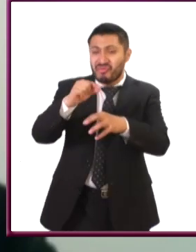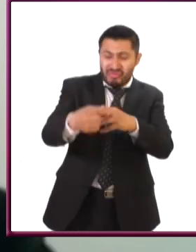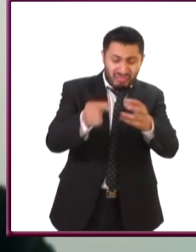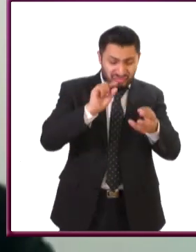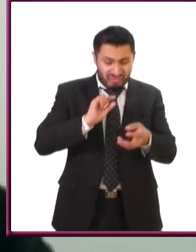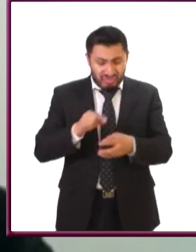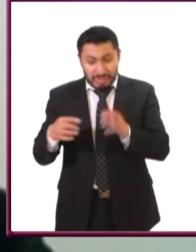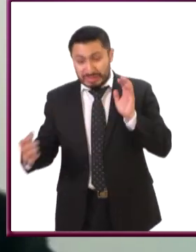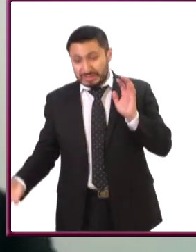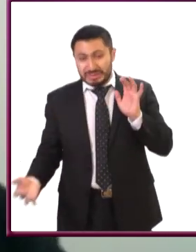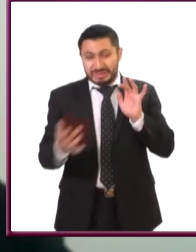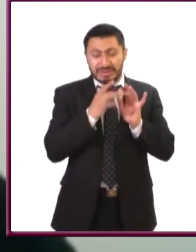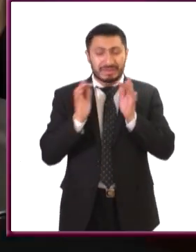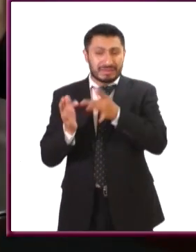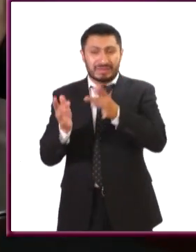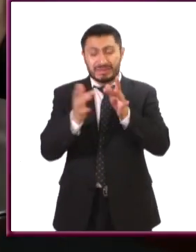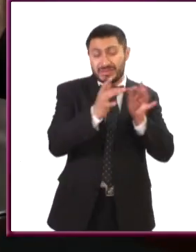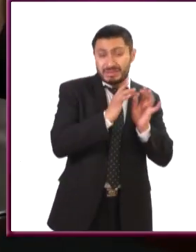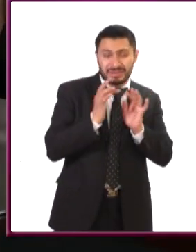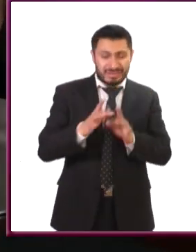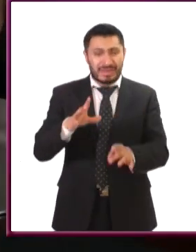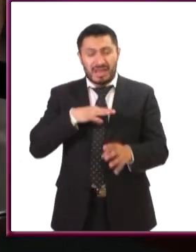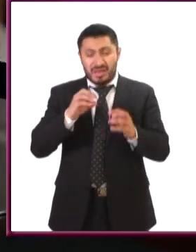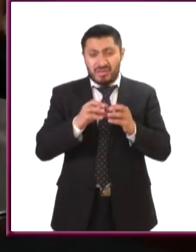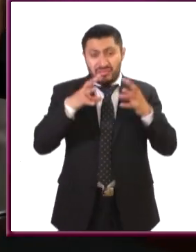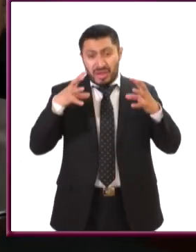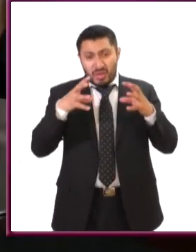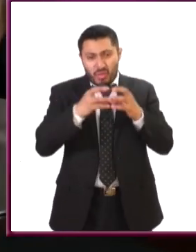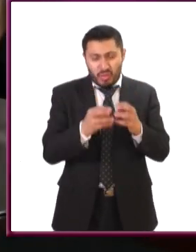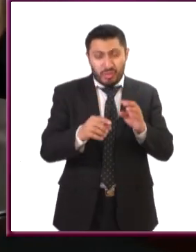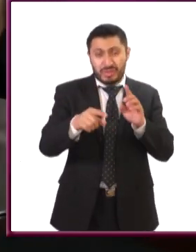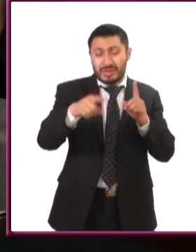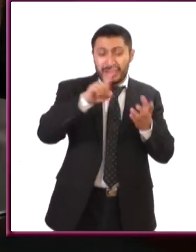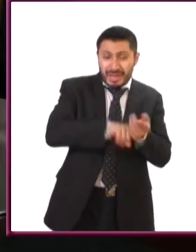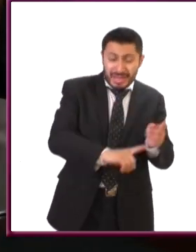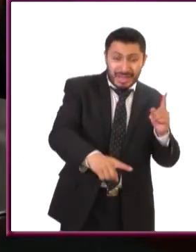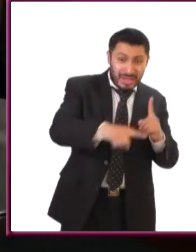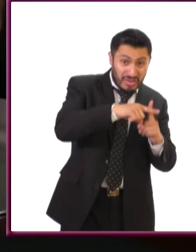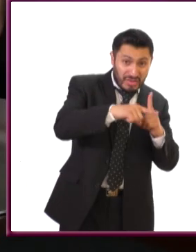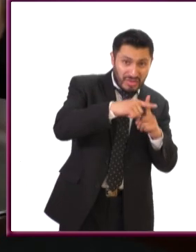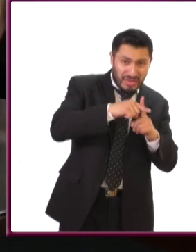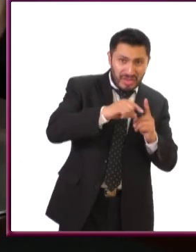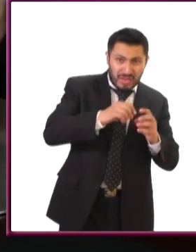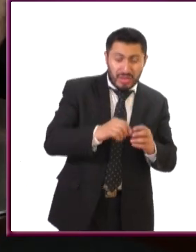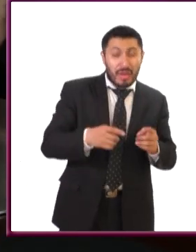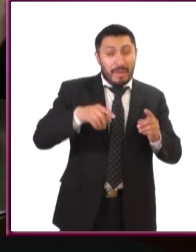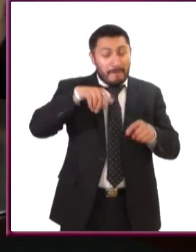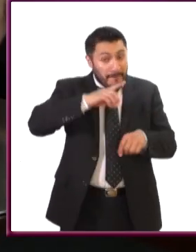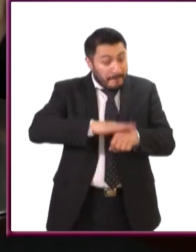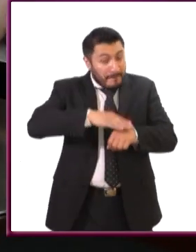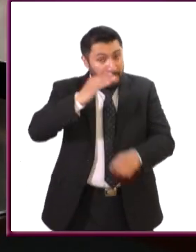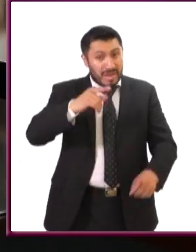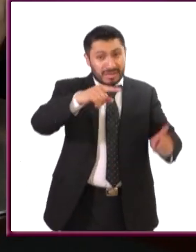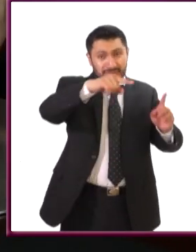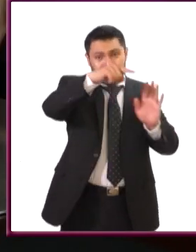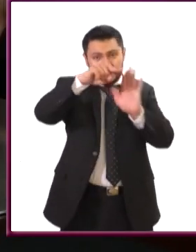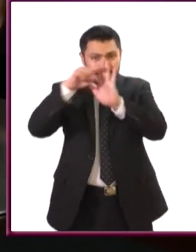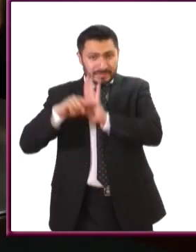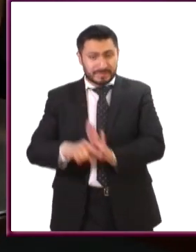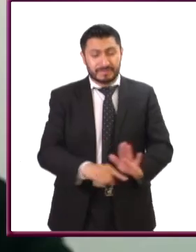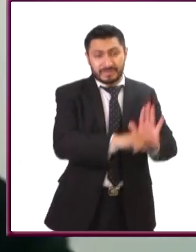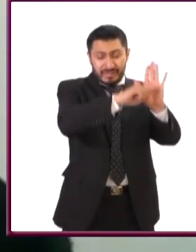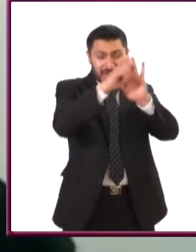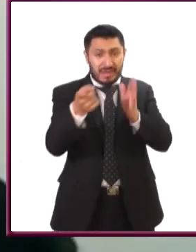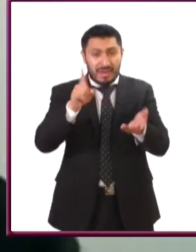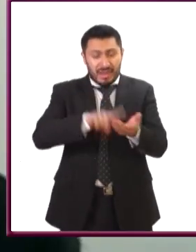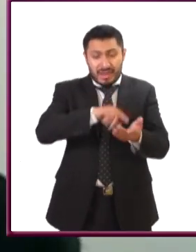núcleo o con los electrones. Entonces, si el átomo tiene un cierto volumen, su carga positiva, los protones más los neutrones,